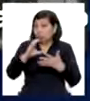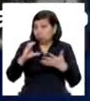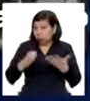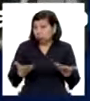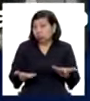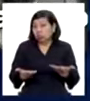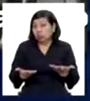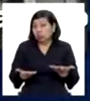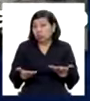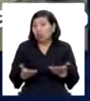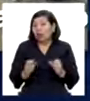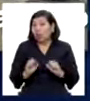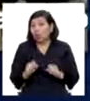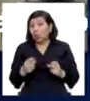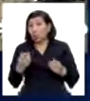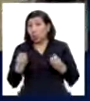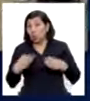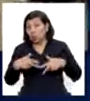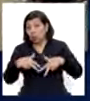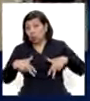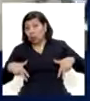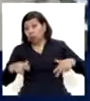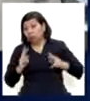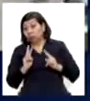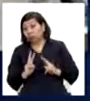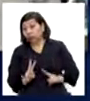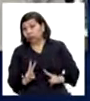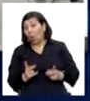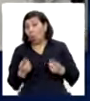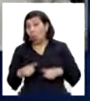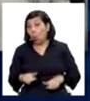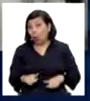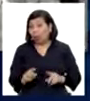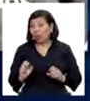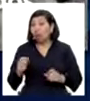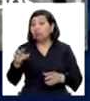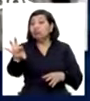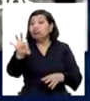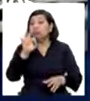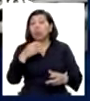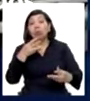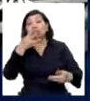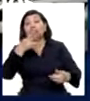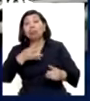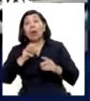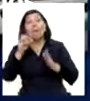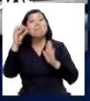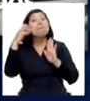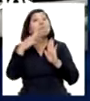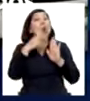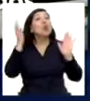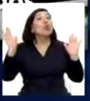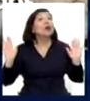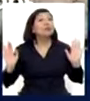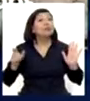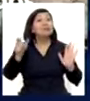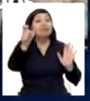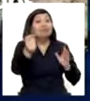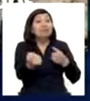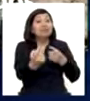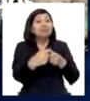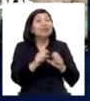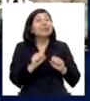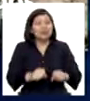categoría, el jurado tiene que ser muy, ¿no?, riguroso al momento de poder calificar y dar el puntuaje a los